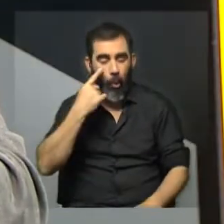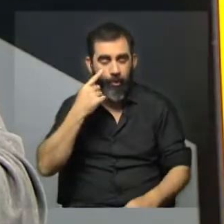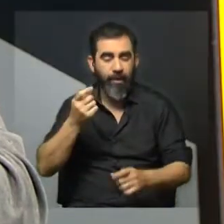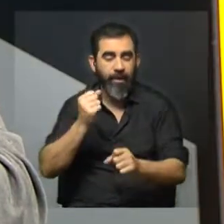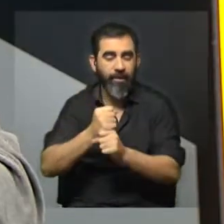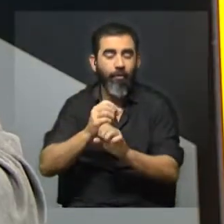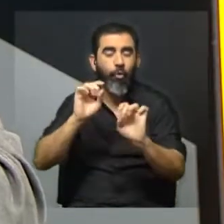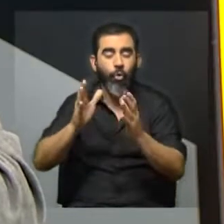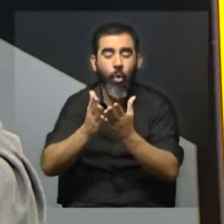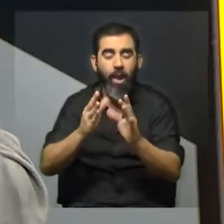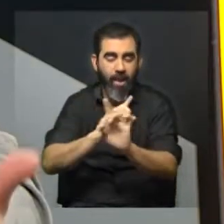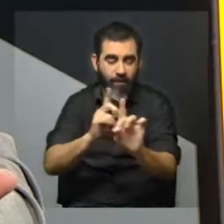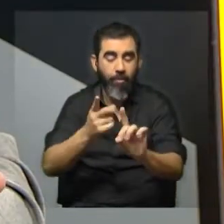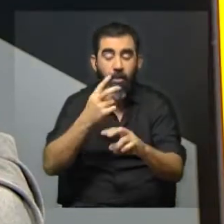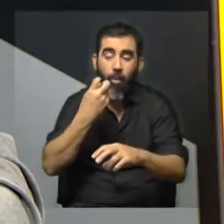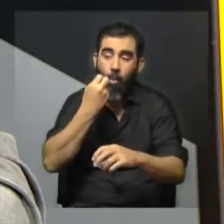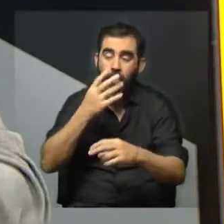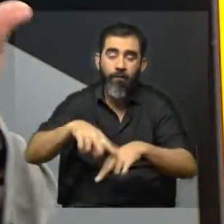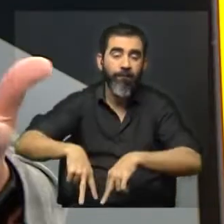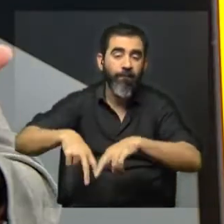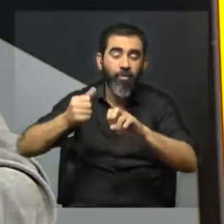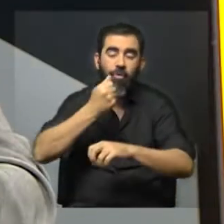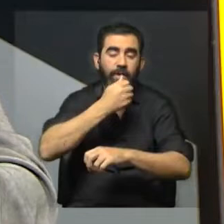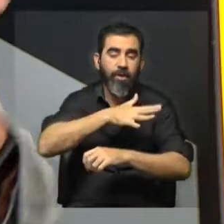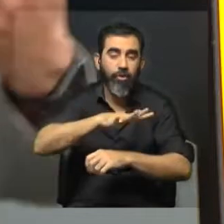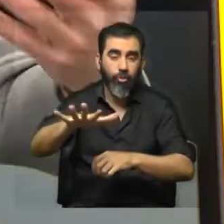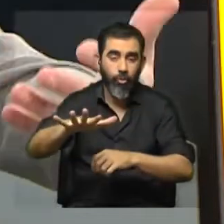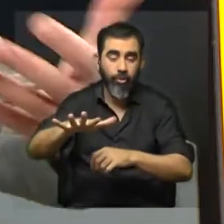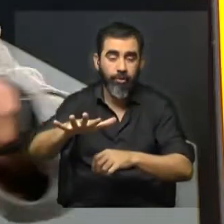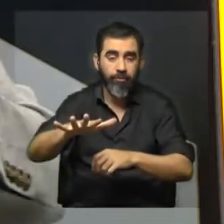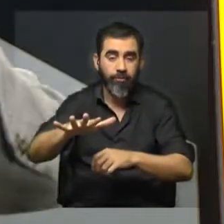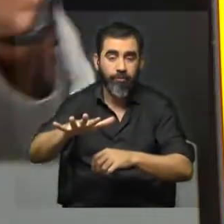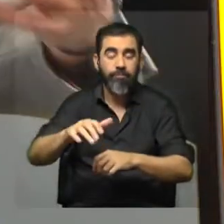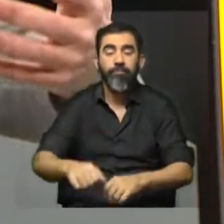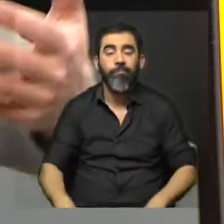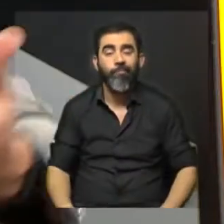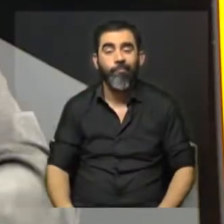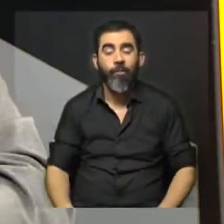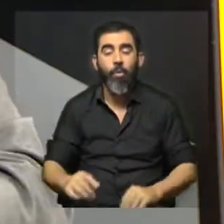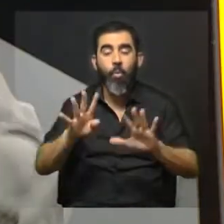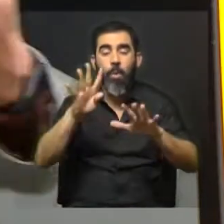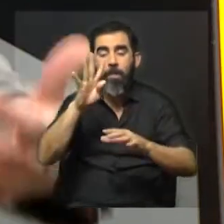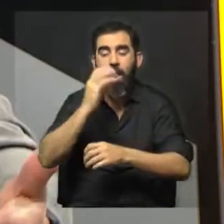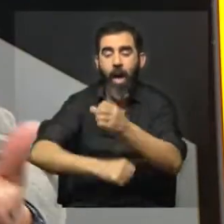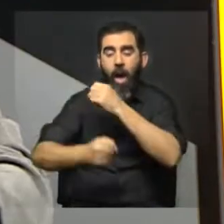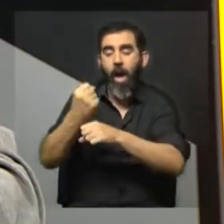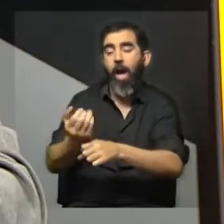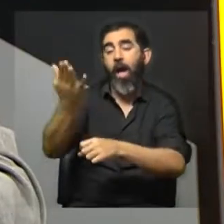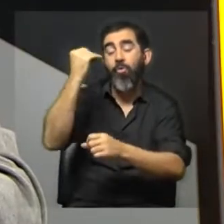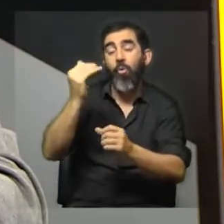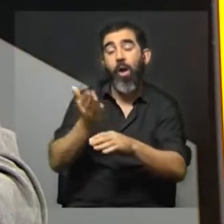hiciste en fermentados, pero está bueno la exploración histórica, un poco no lo que decía Grompone, yendo 9.000 años para atrás, 7.000 antes de